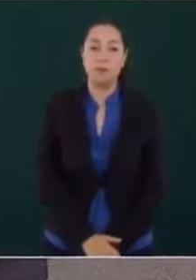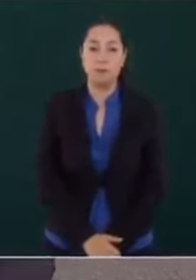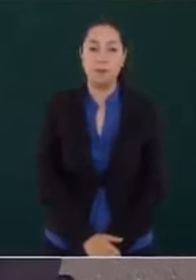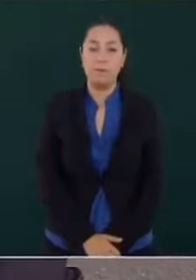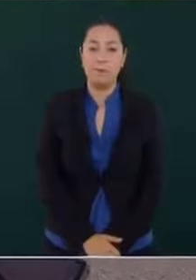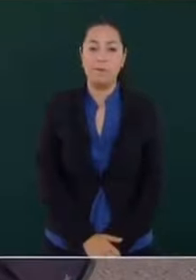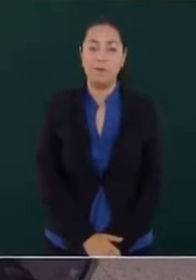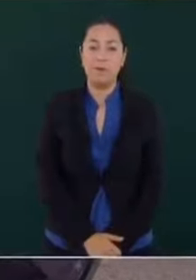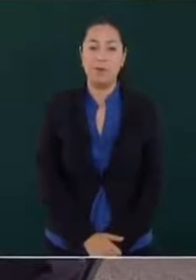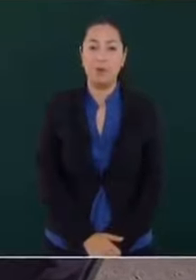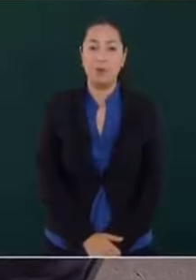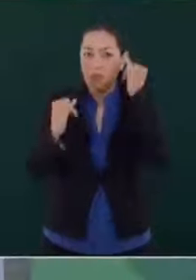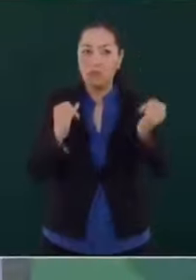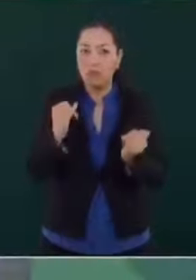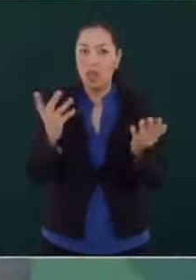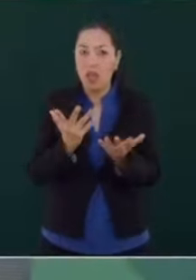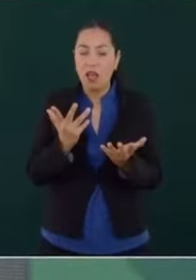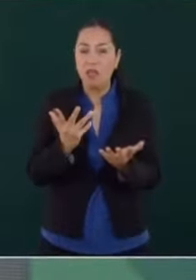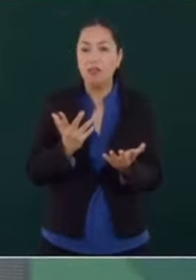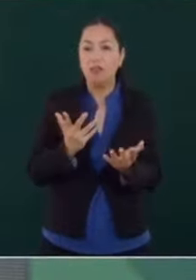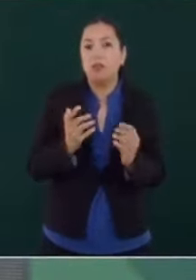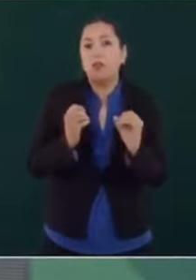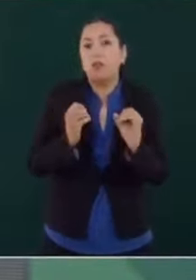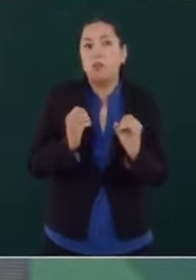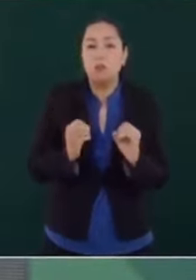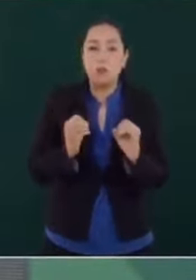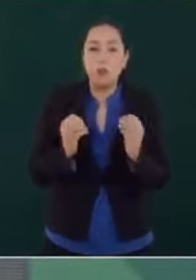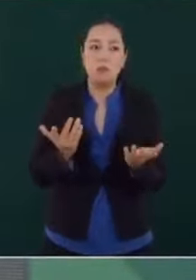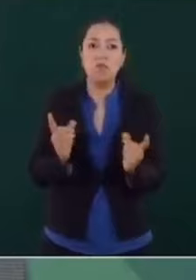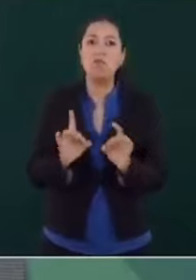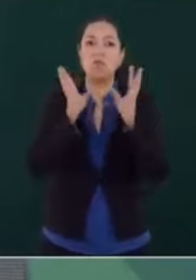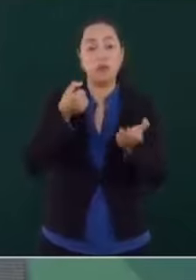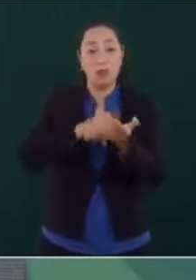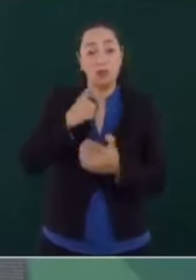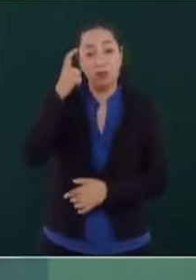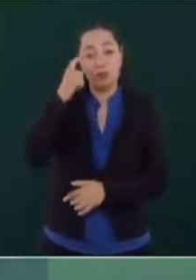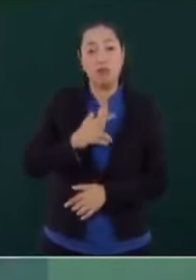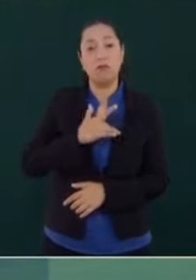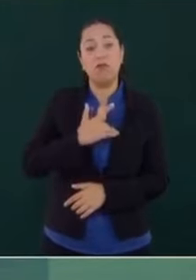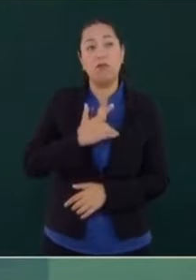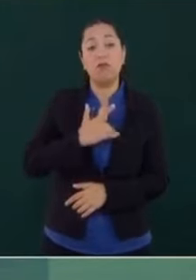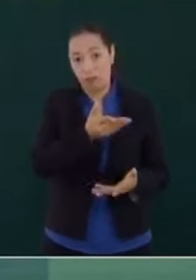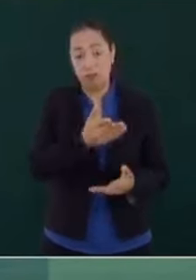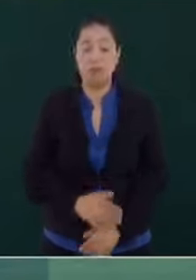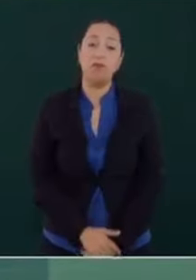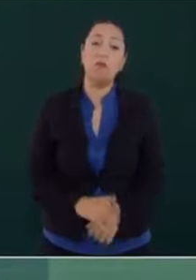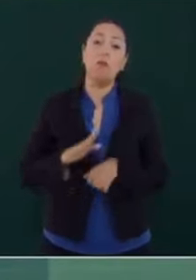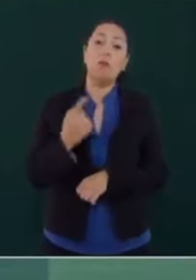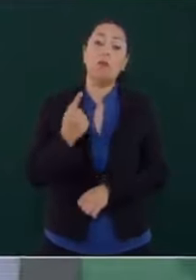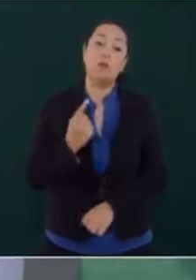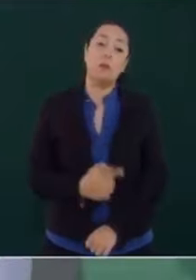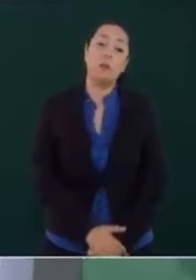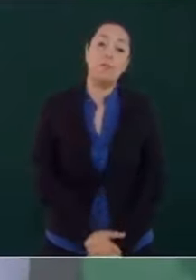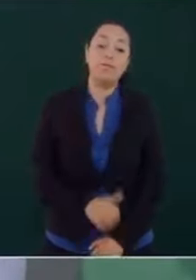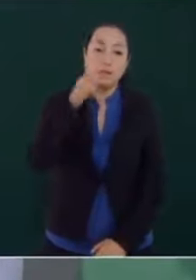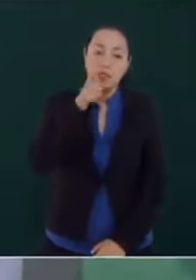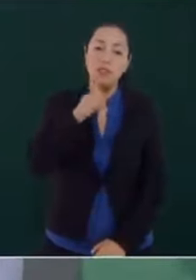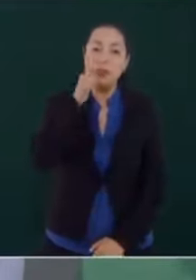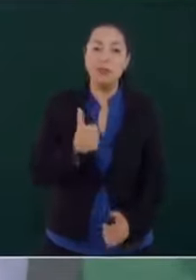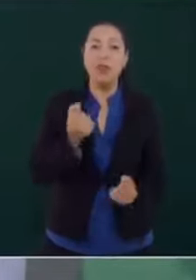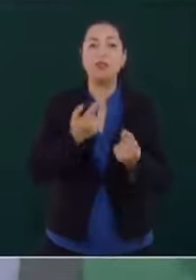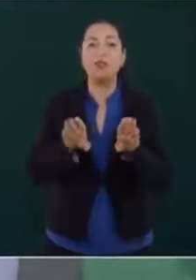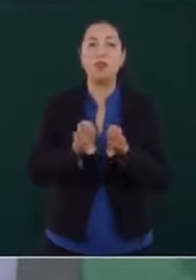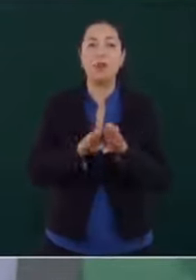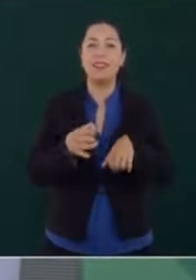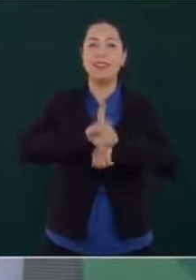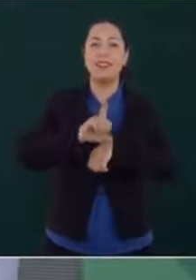tienen malos instintos, o de plano están mal aconsejados. Porque siempre hay salameros